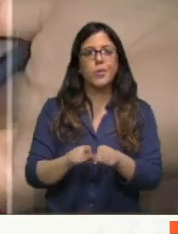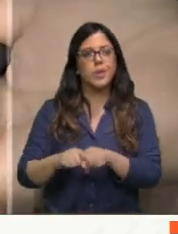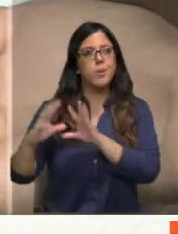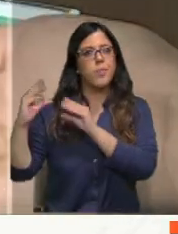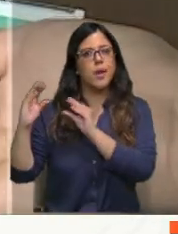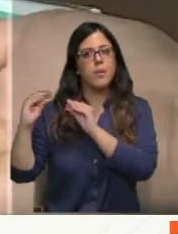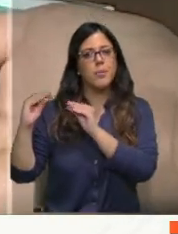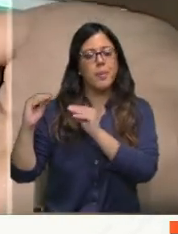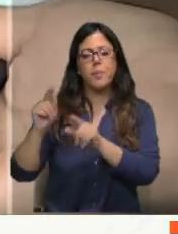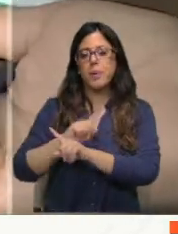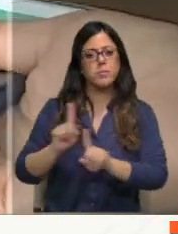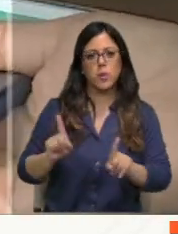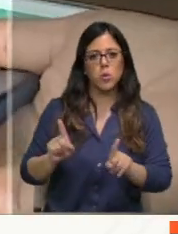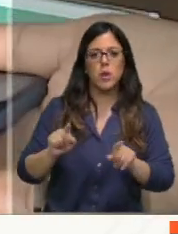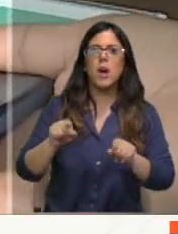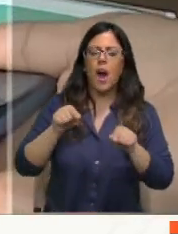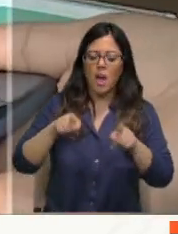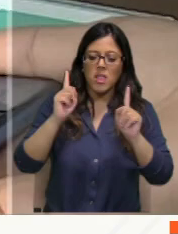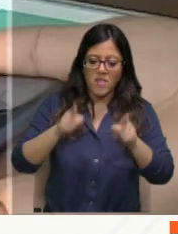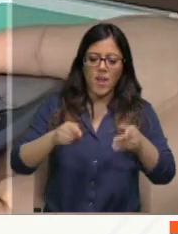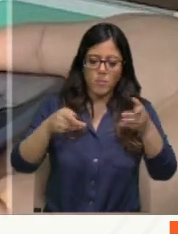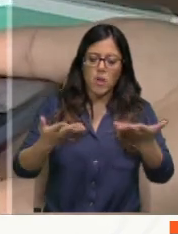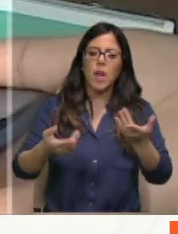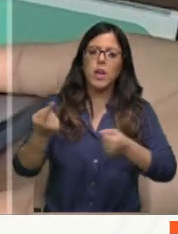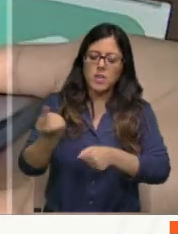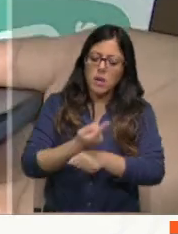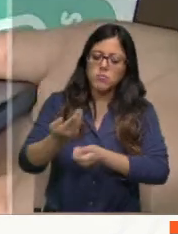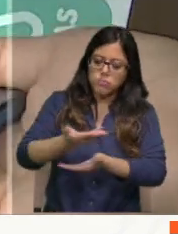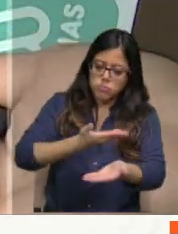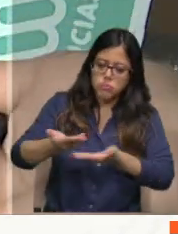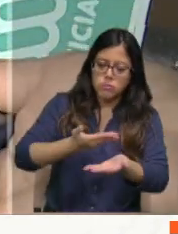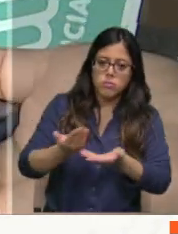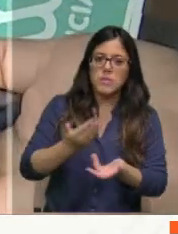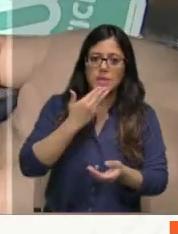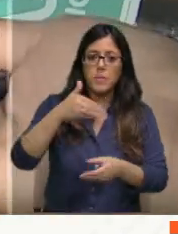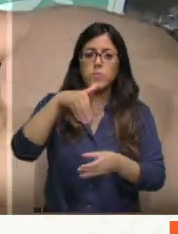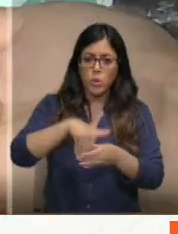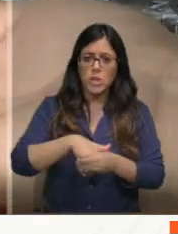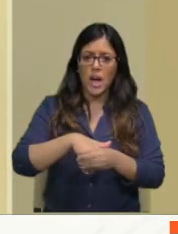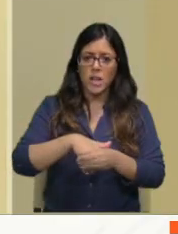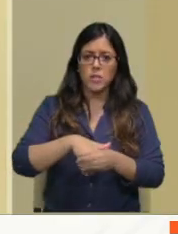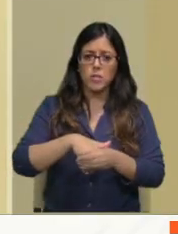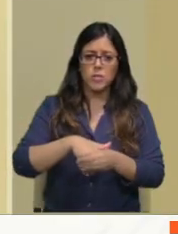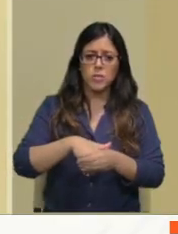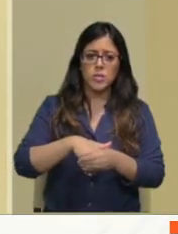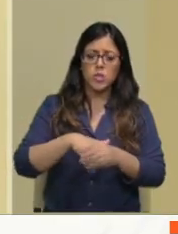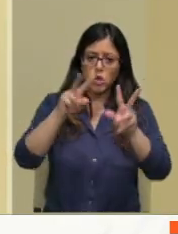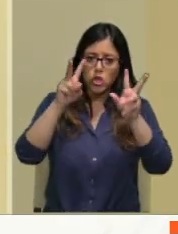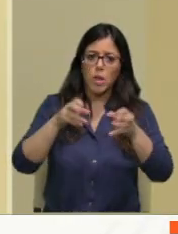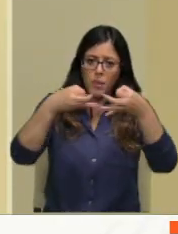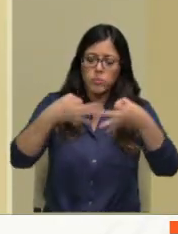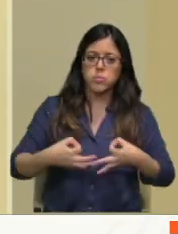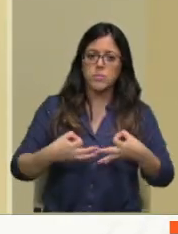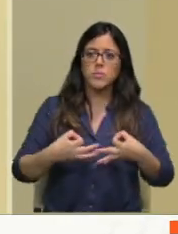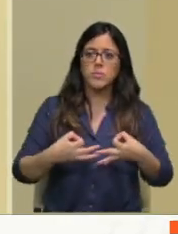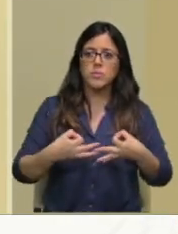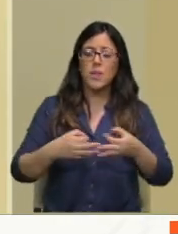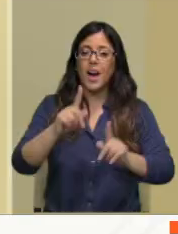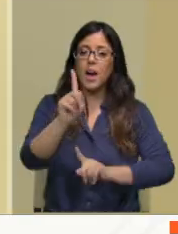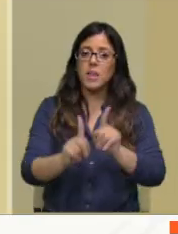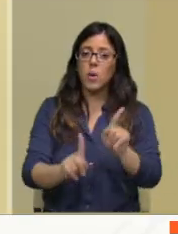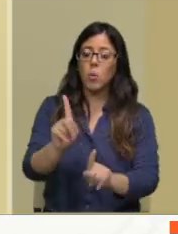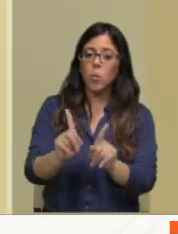argumentaciones poner sobre la mesa los debates y finalmente terminar votando con definiciones preestablecidas pero hoy día hay algunas voces dentro